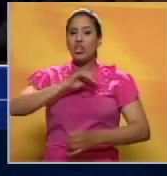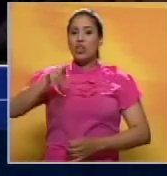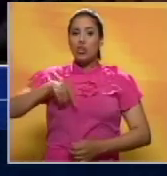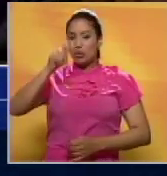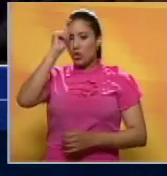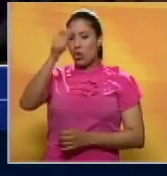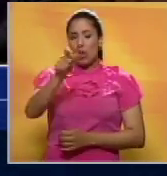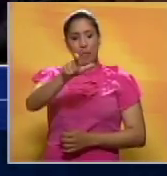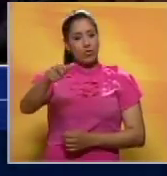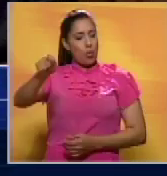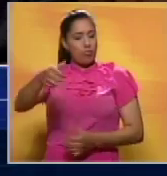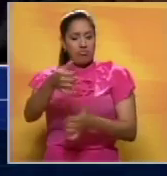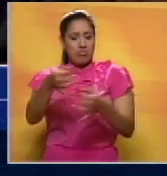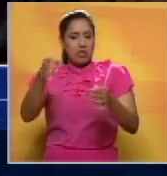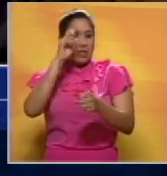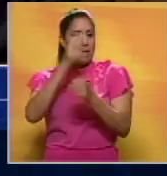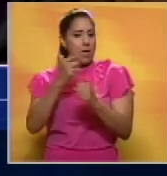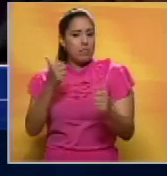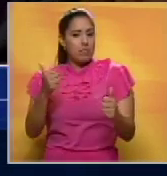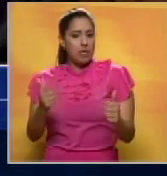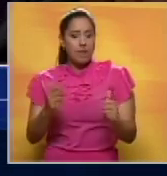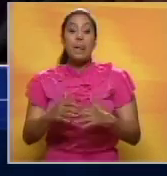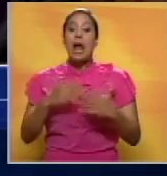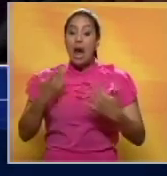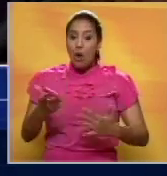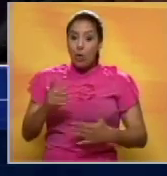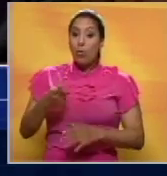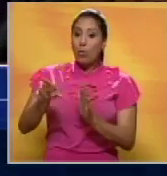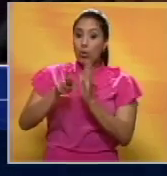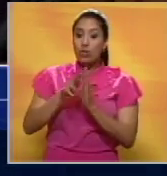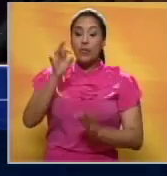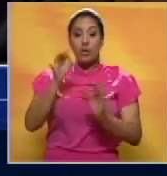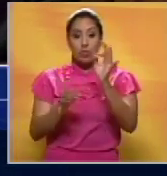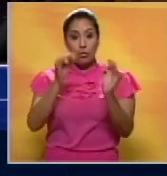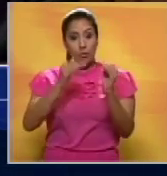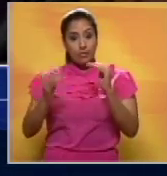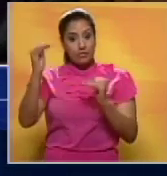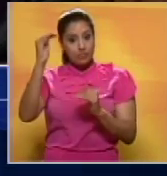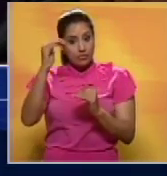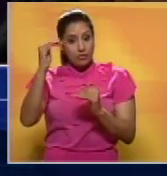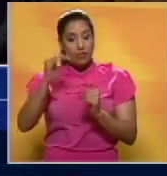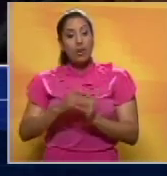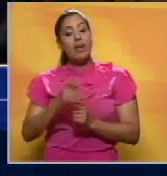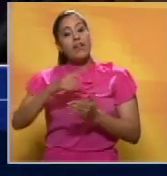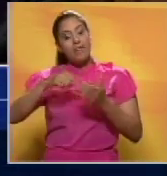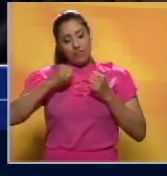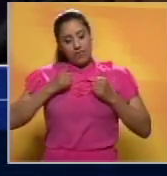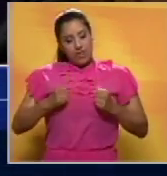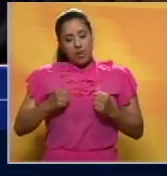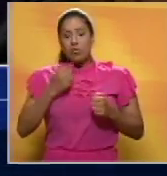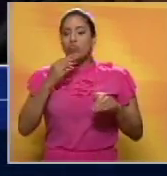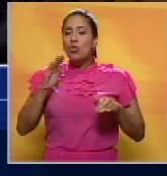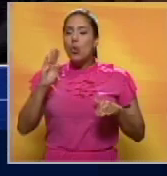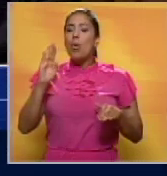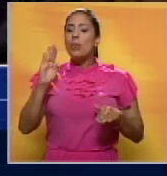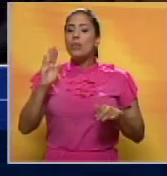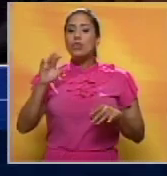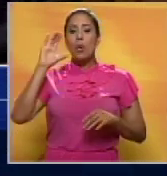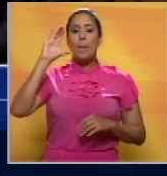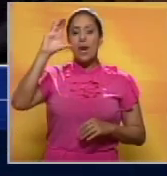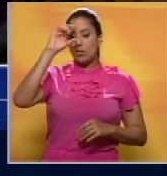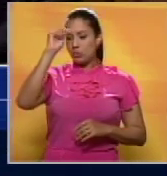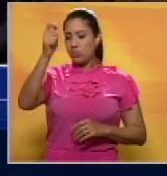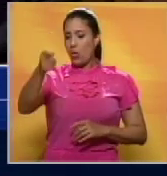estos honorables magistrados de la República. Una vez más, el Tribunal Supremo de Justicia, firme en su compromiso ante el